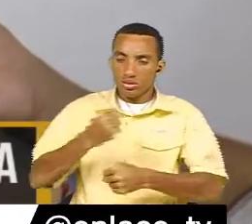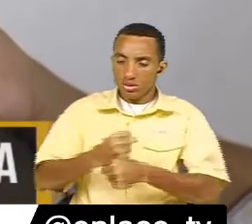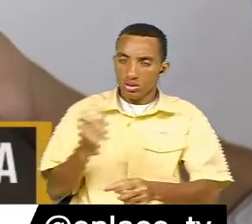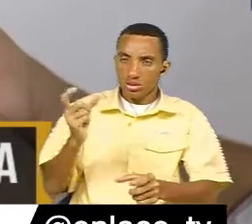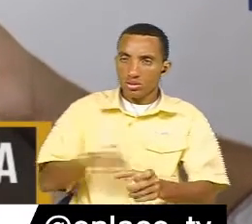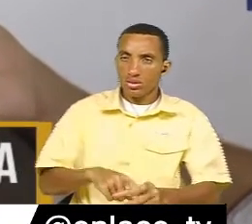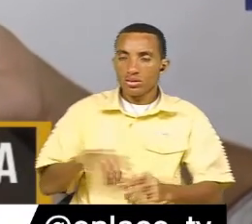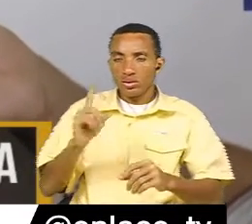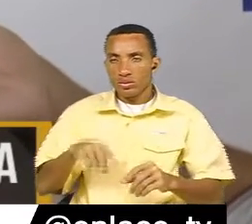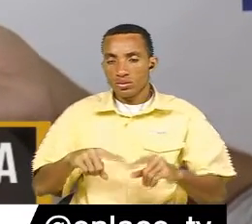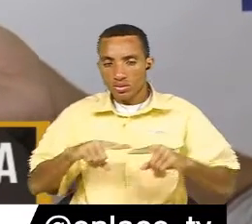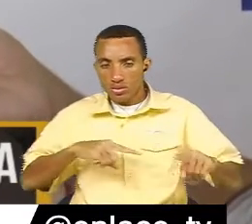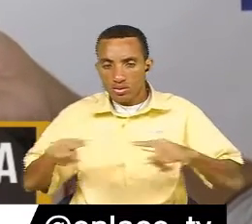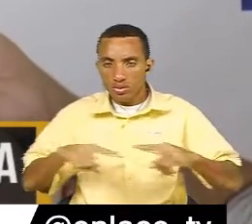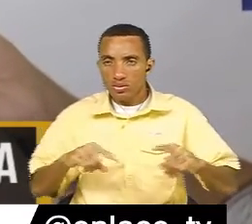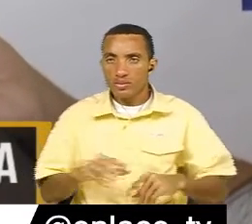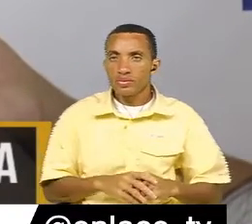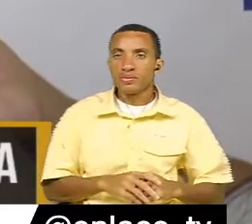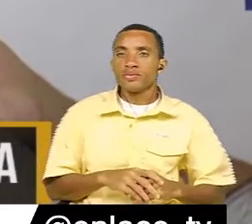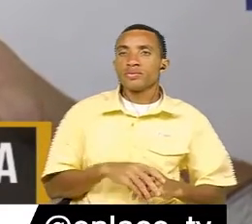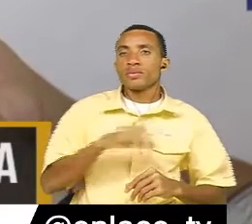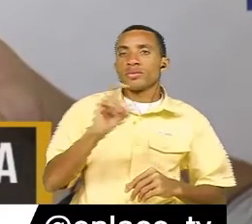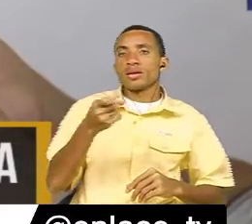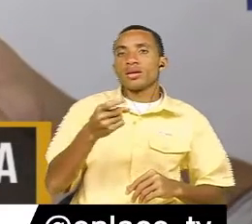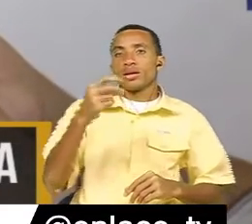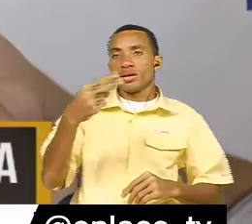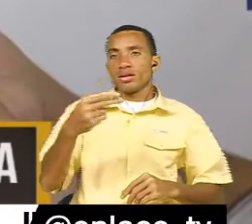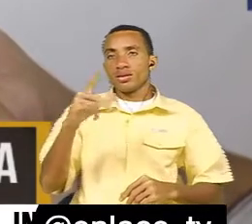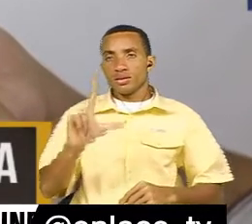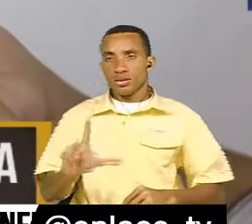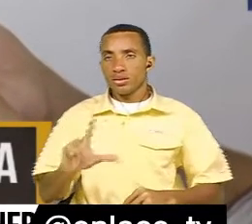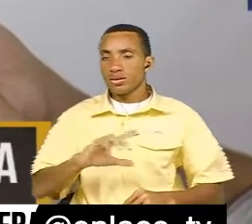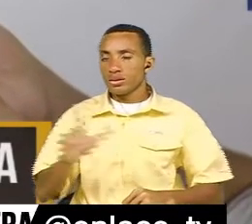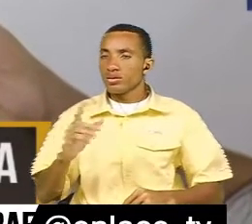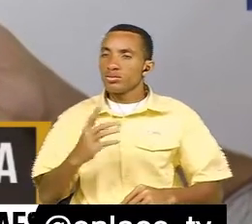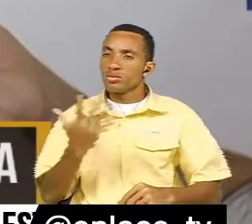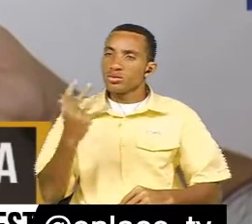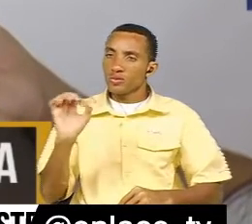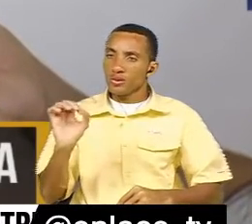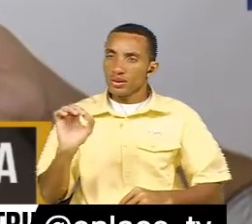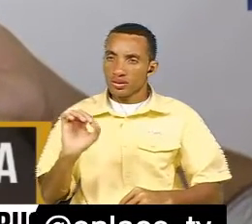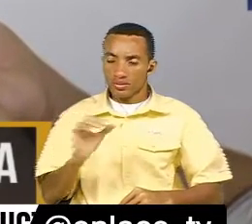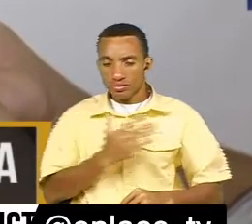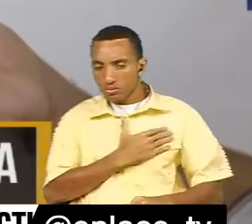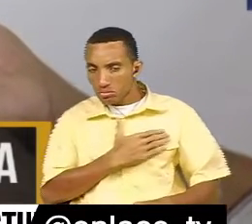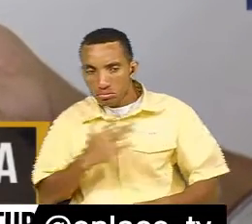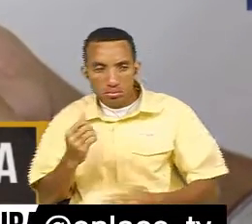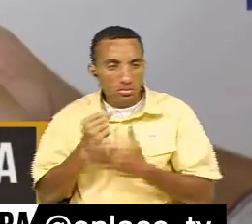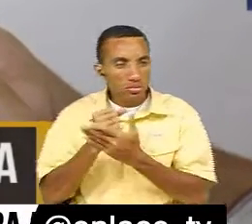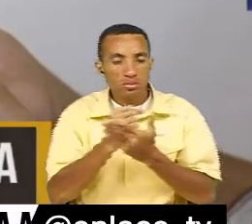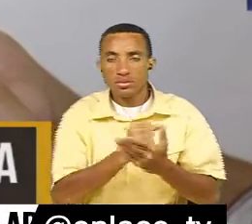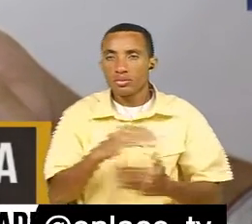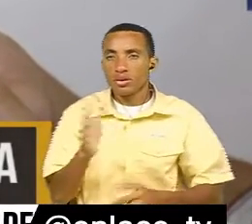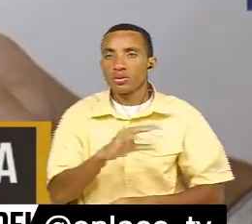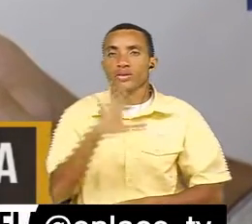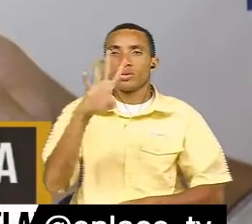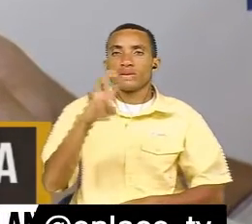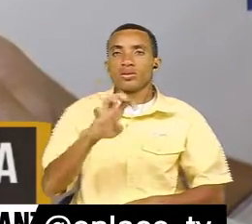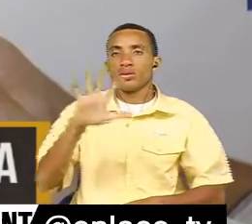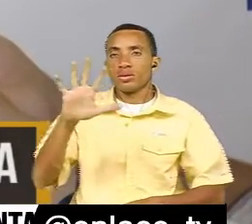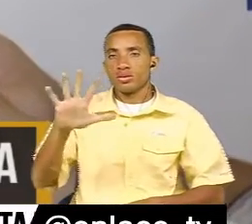operativa, en la fase de GHL Hoteles, estamos más de 50 colaboradores y cabe resaltar que el 95%